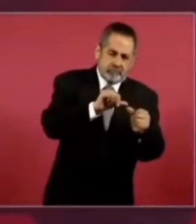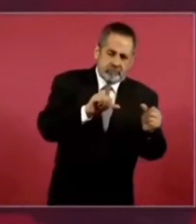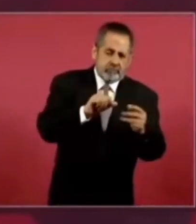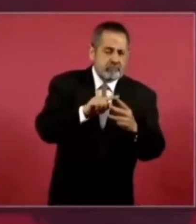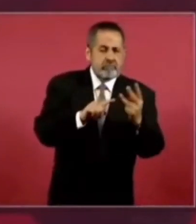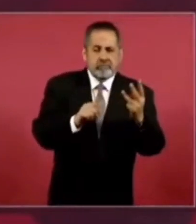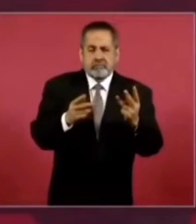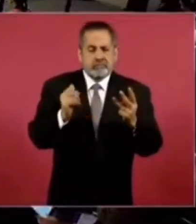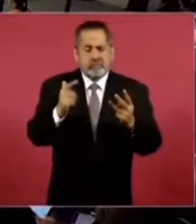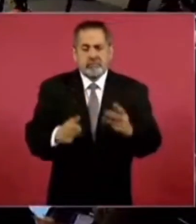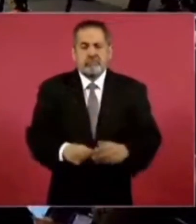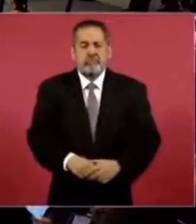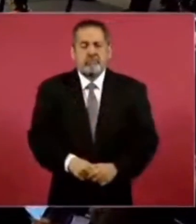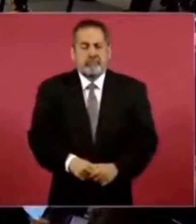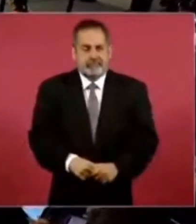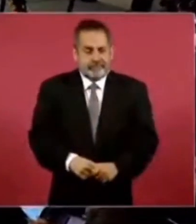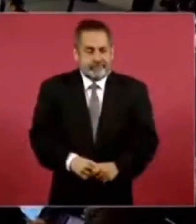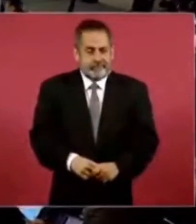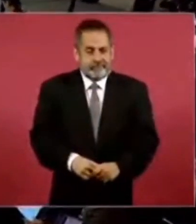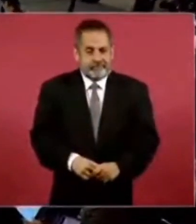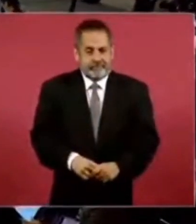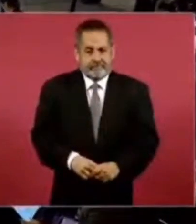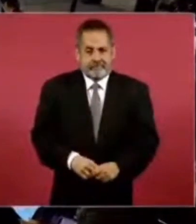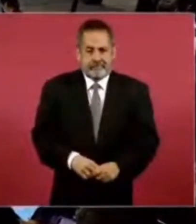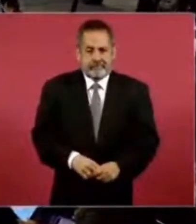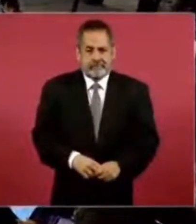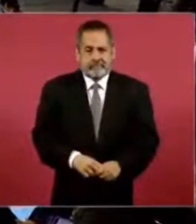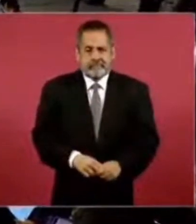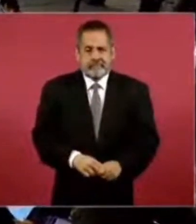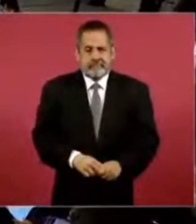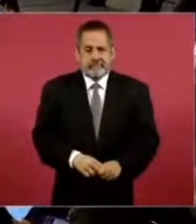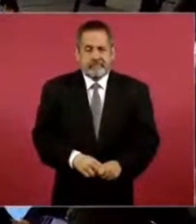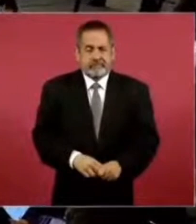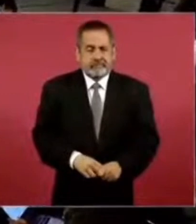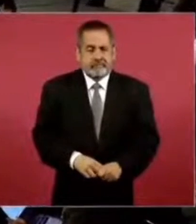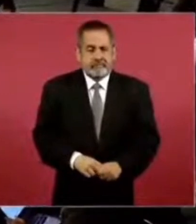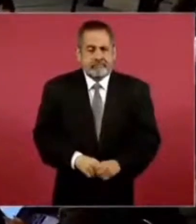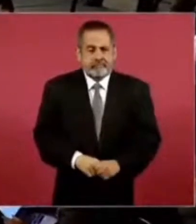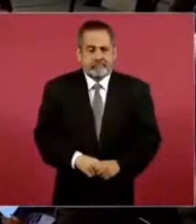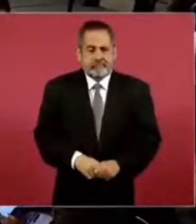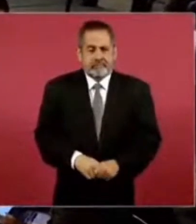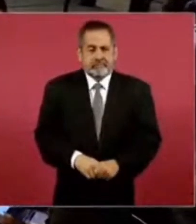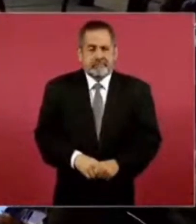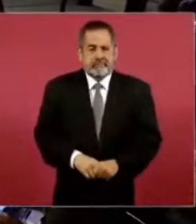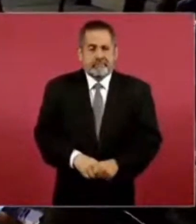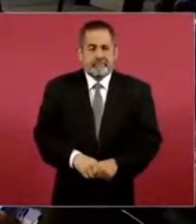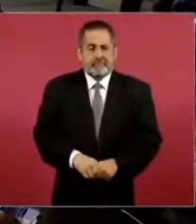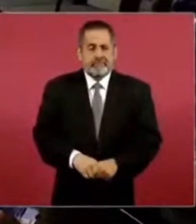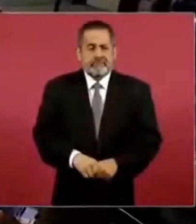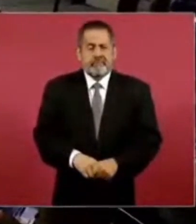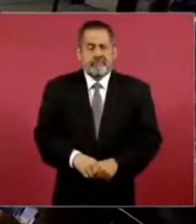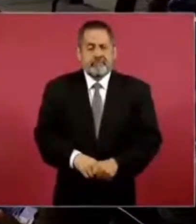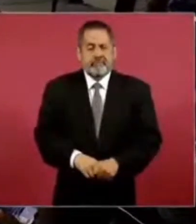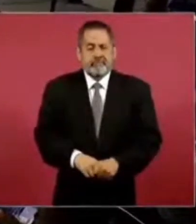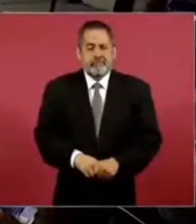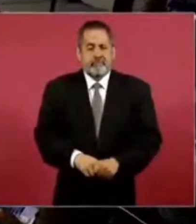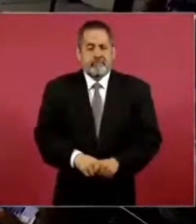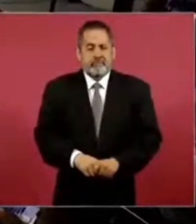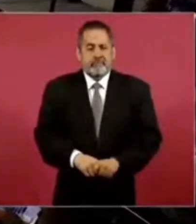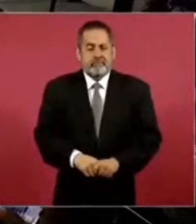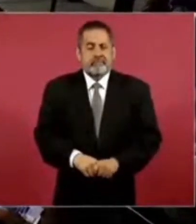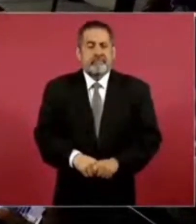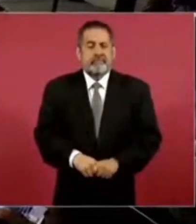creo no acuerdo con loreta o con alguno hizo un cambio nada más de nombres o sea el primer orden deción